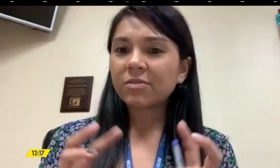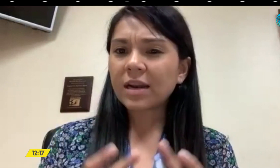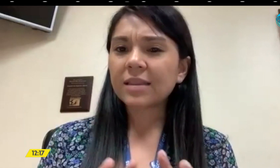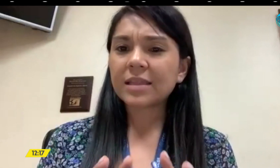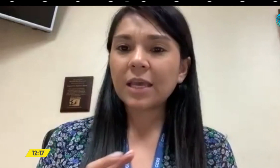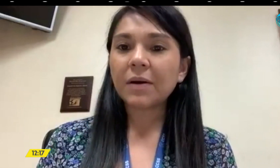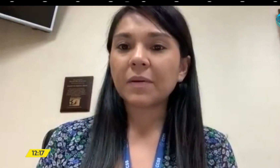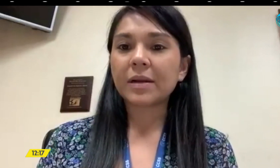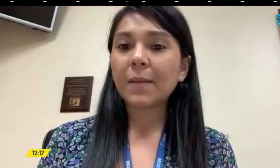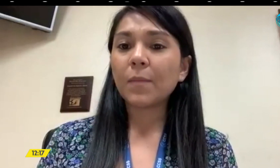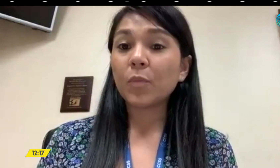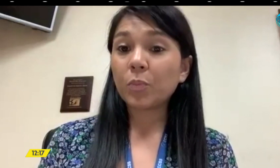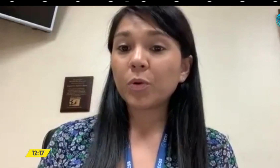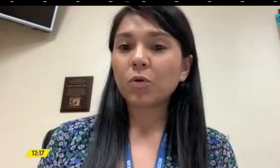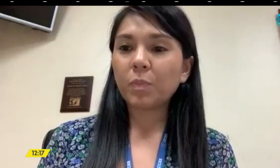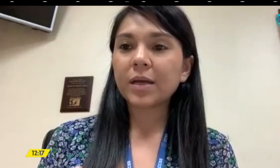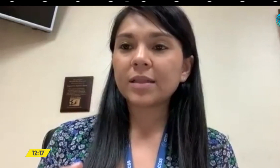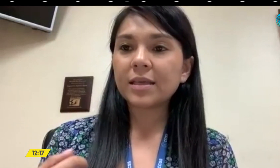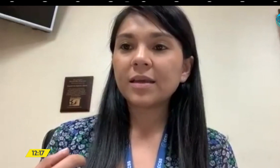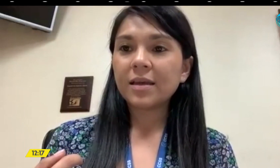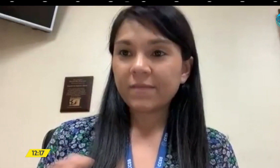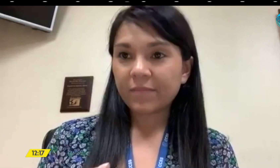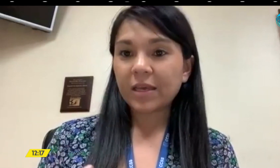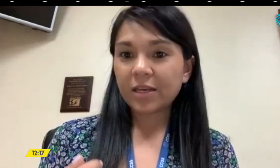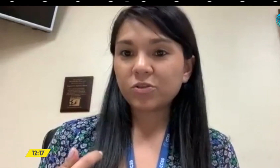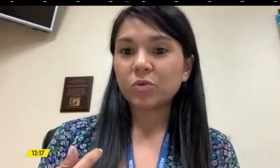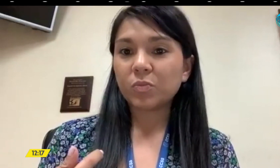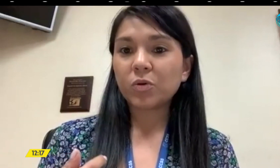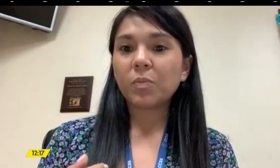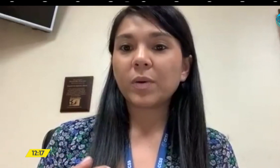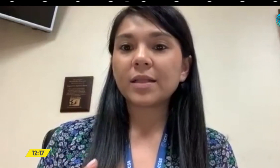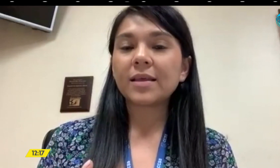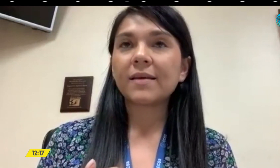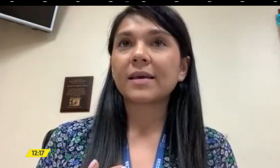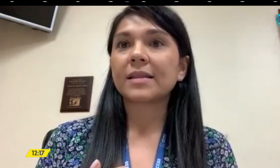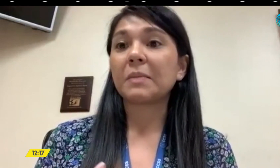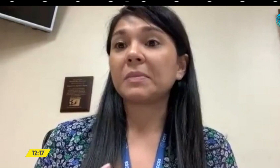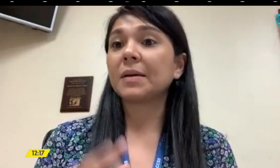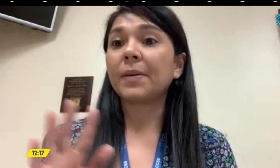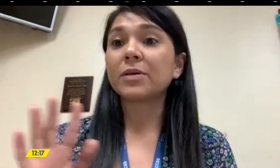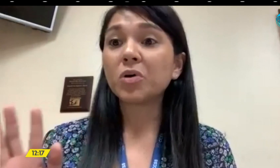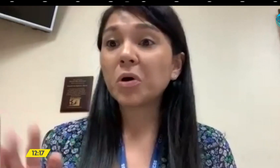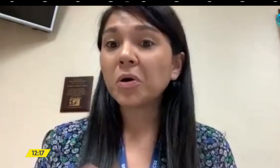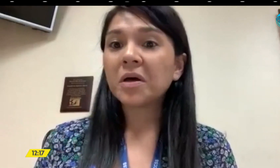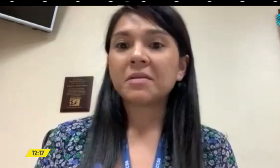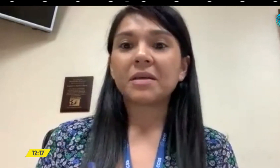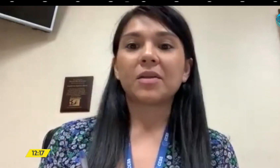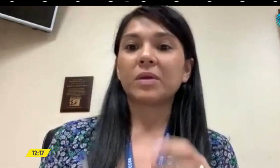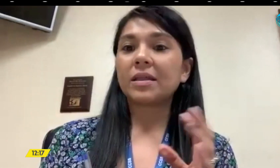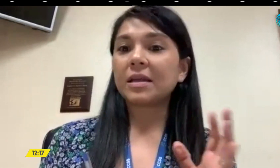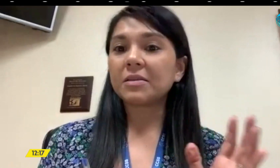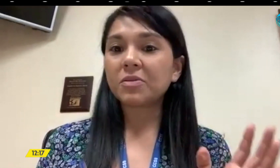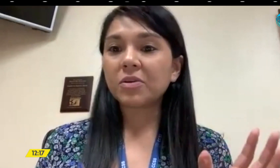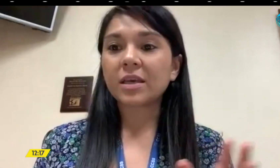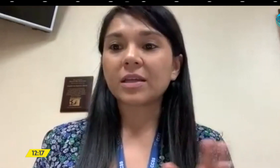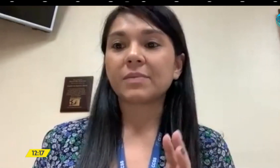paz relativa, ¿verdad? Muy preocupante, de hecho muy preocupante de que tal vez ya pasó, de que no era tanto, de que se